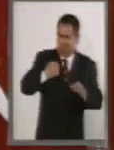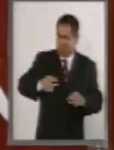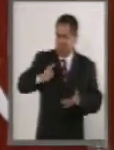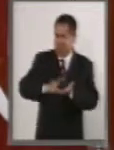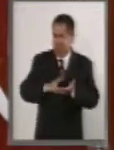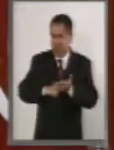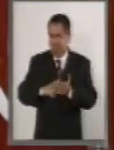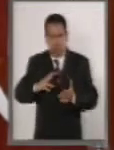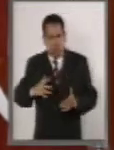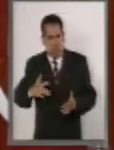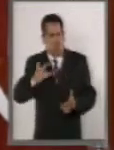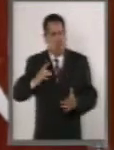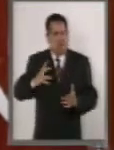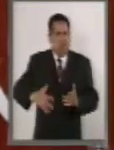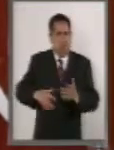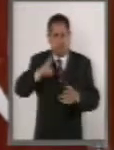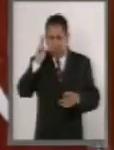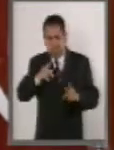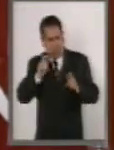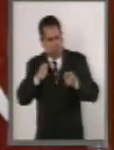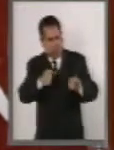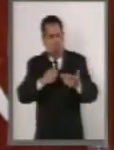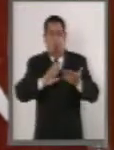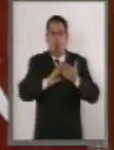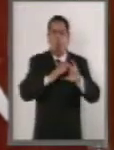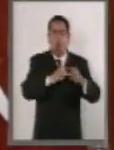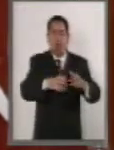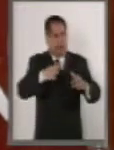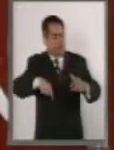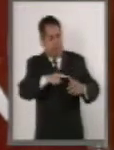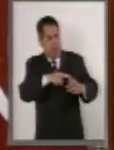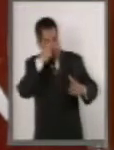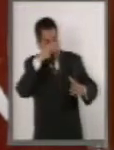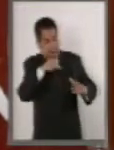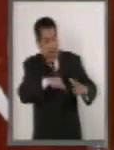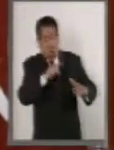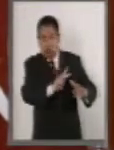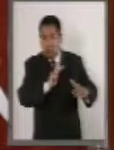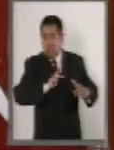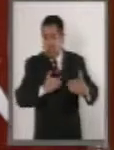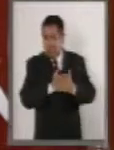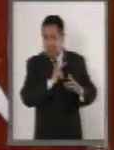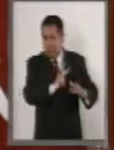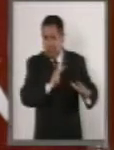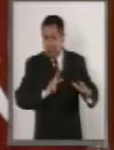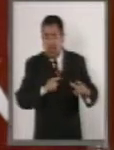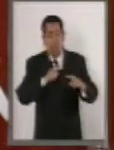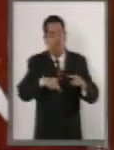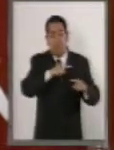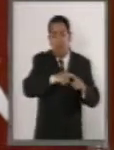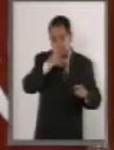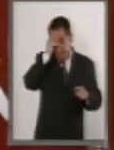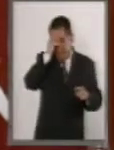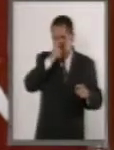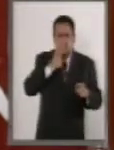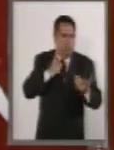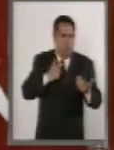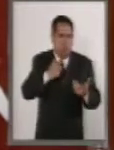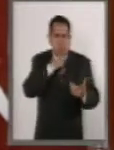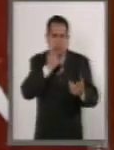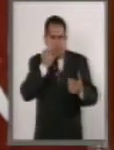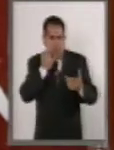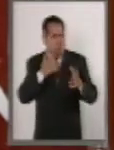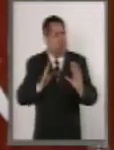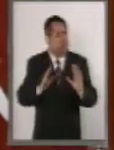valer un empoderamiento real de las comunidades de mexicanos, que pase, por supuesto, por aprender el idioma y, segundo,